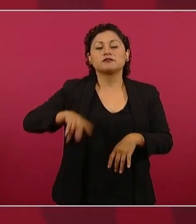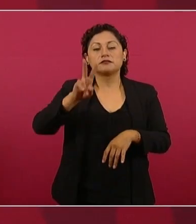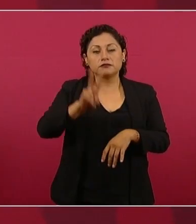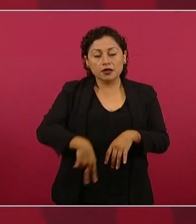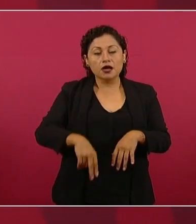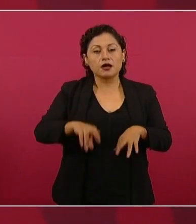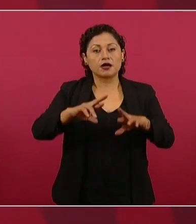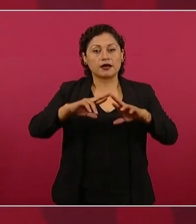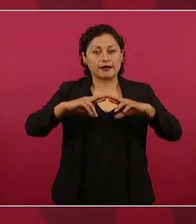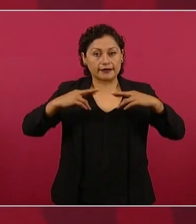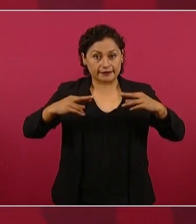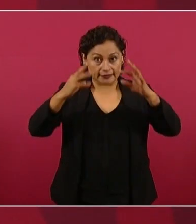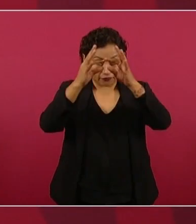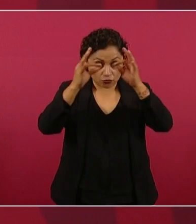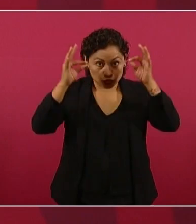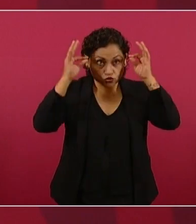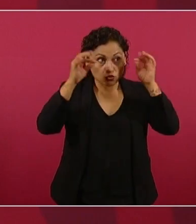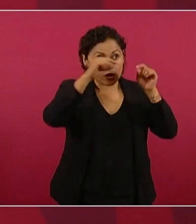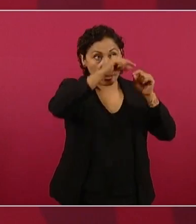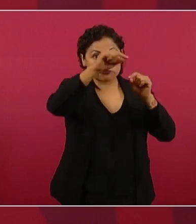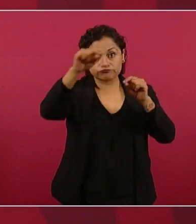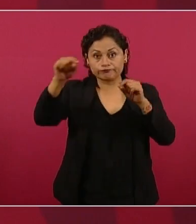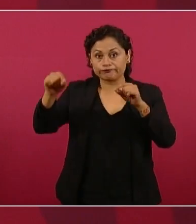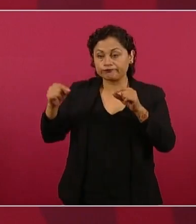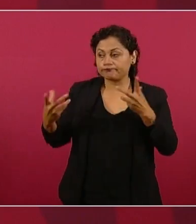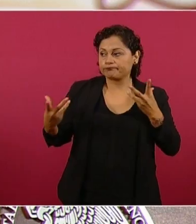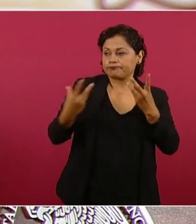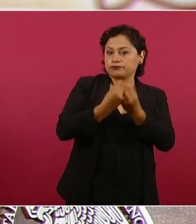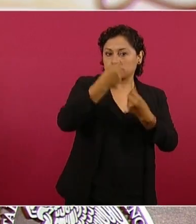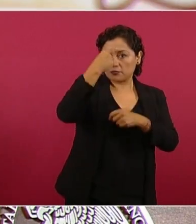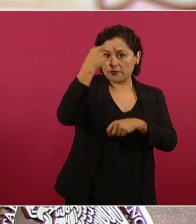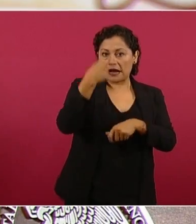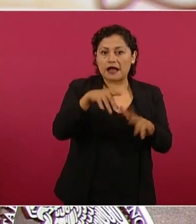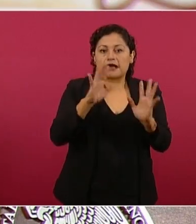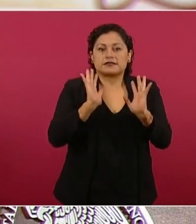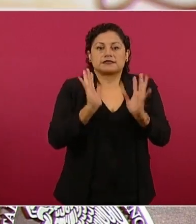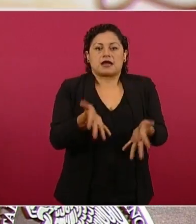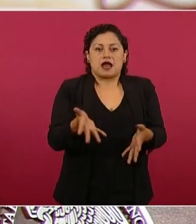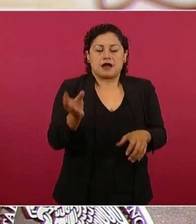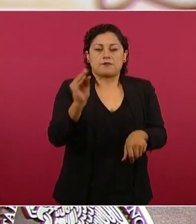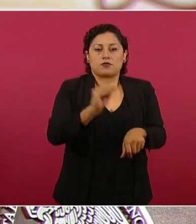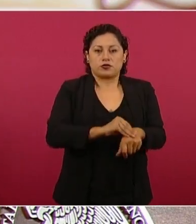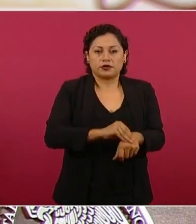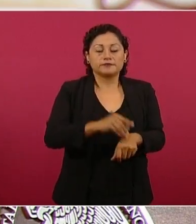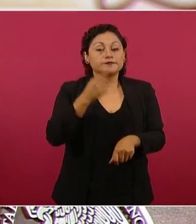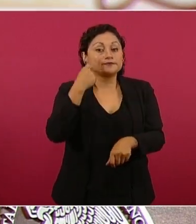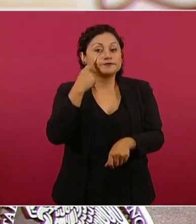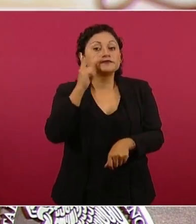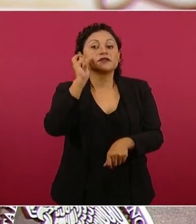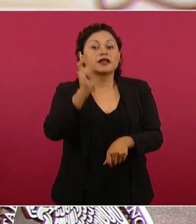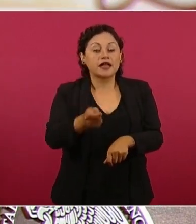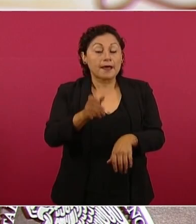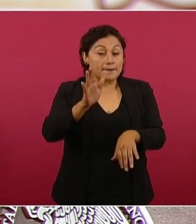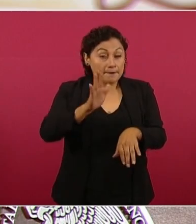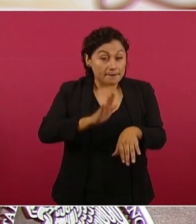que pronto se puedan establecer estos mecanismos. No significa tener más erogaciones. Con los propios funcionarios de la